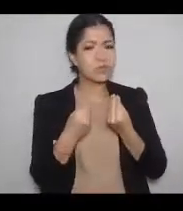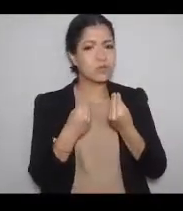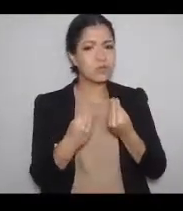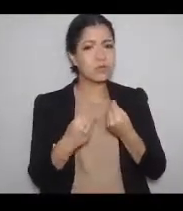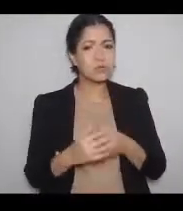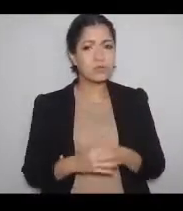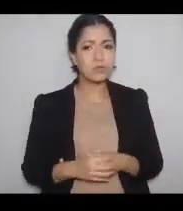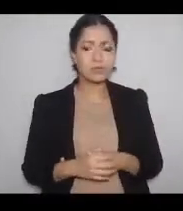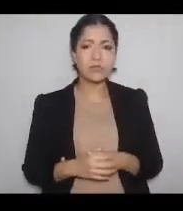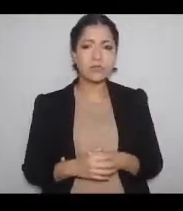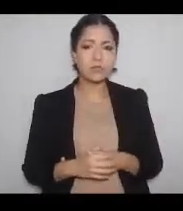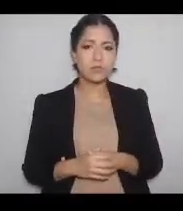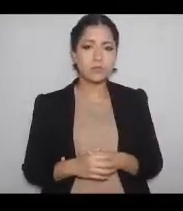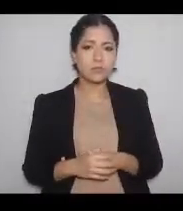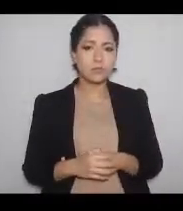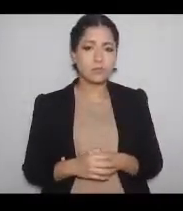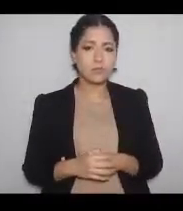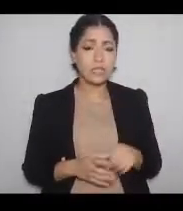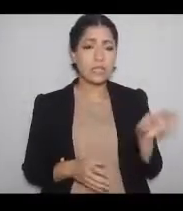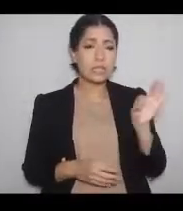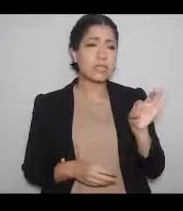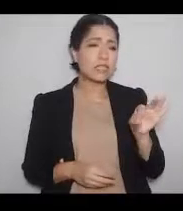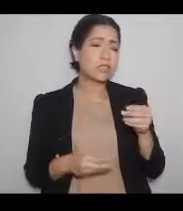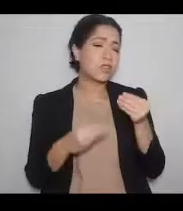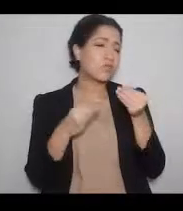Tenía 6 años cuando se mató. Dejé de actuar.